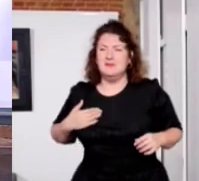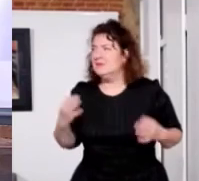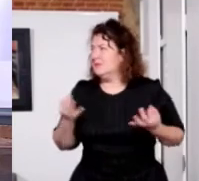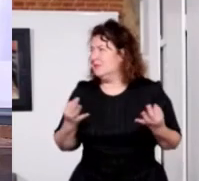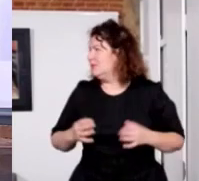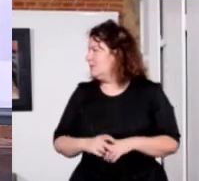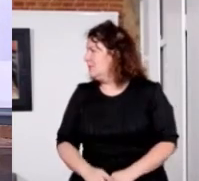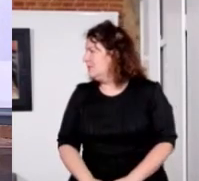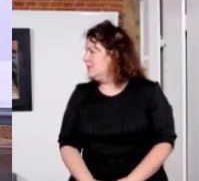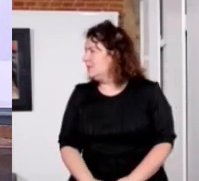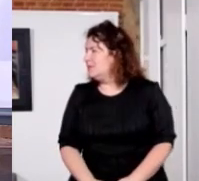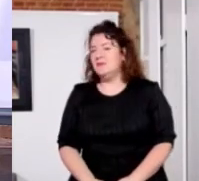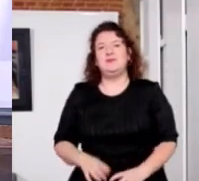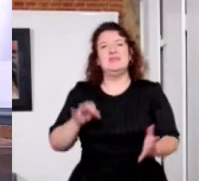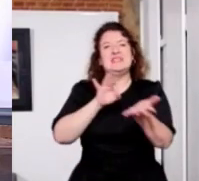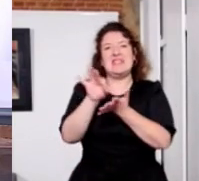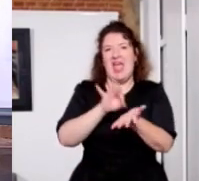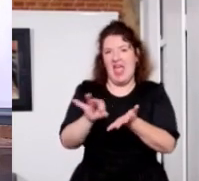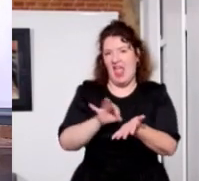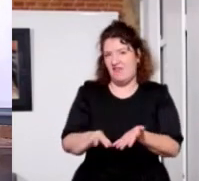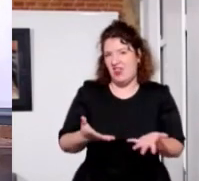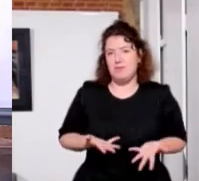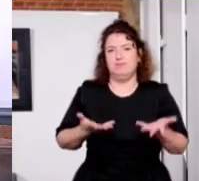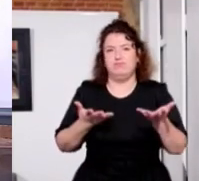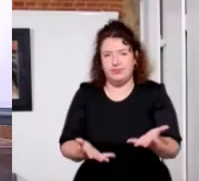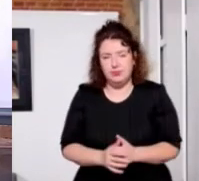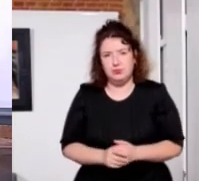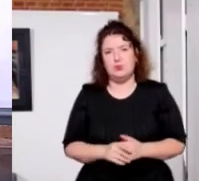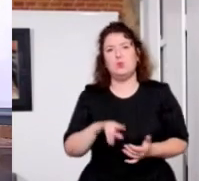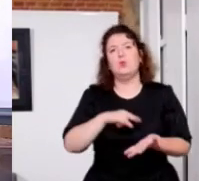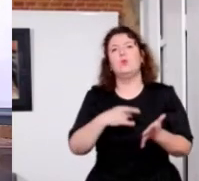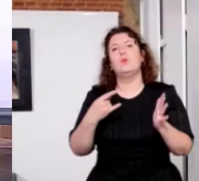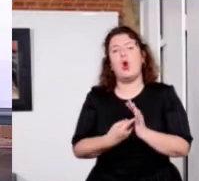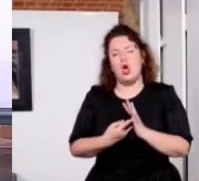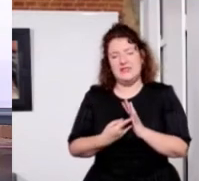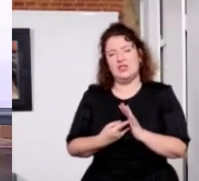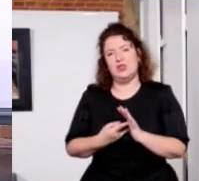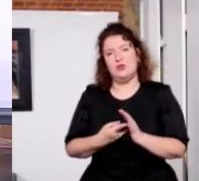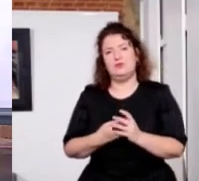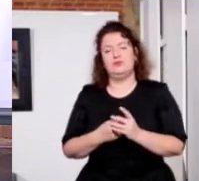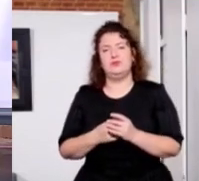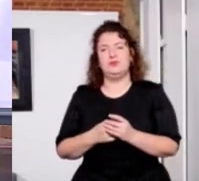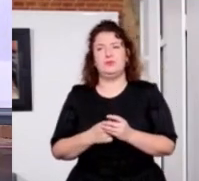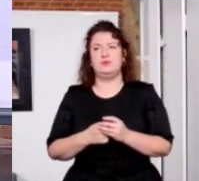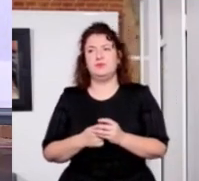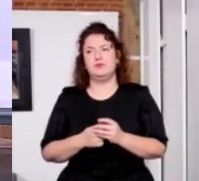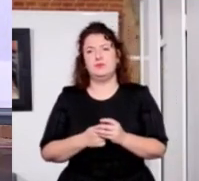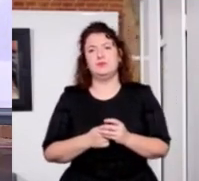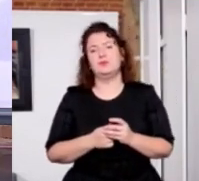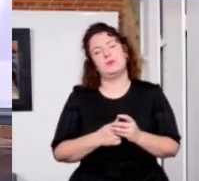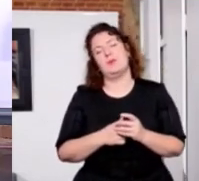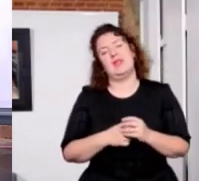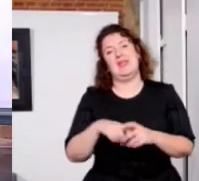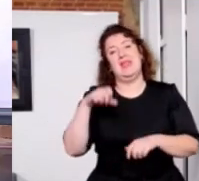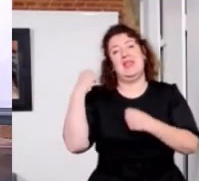la voluntad de servicio. Una voluntad de que fuera un proyecto que diera alas a las